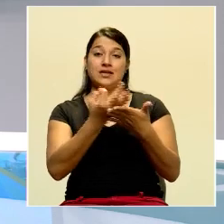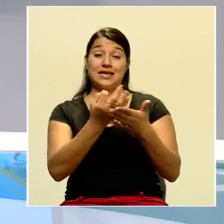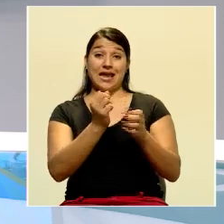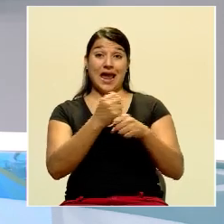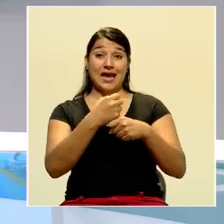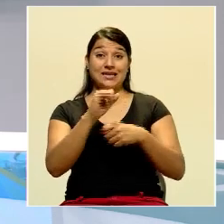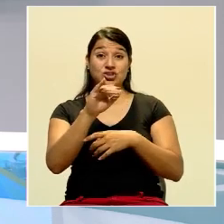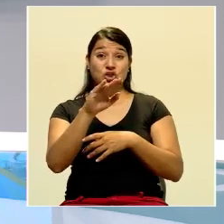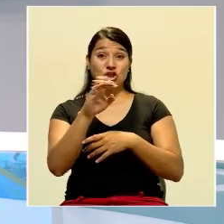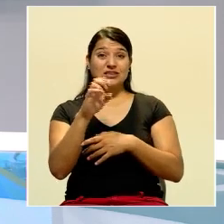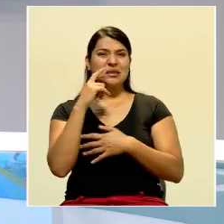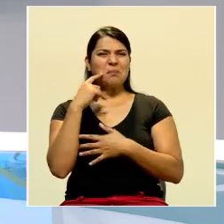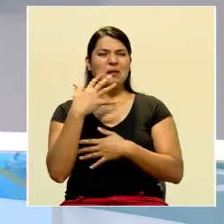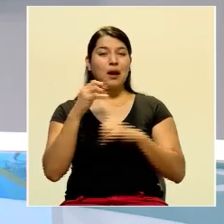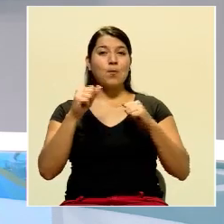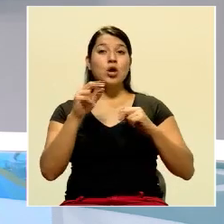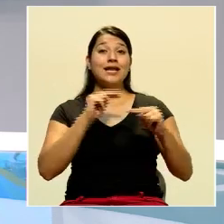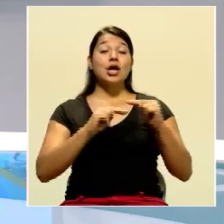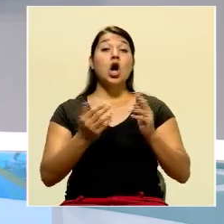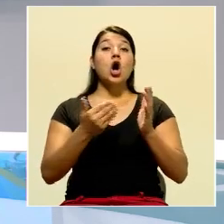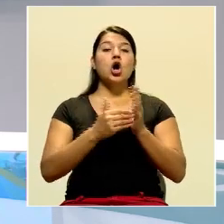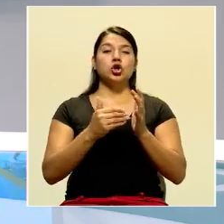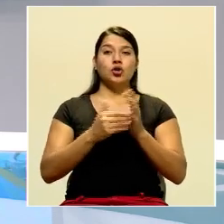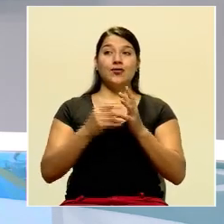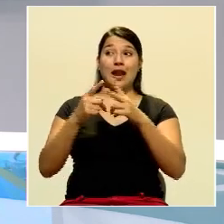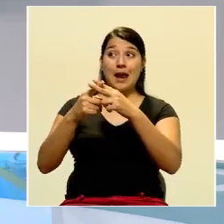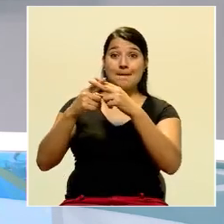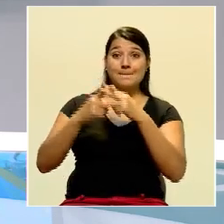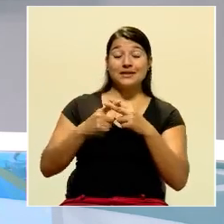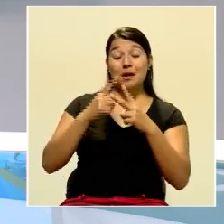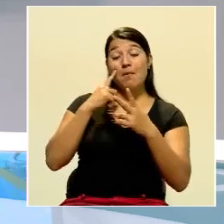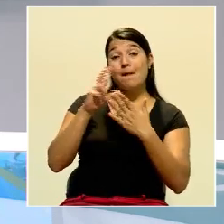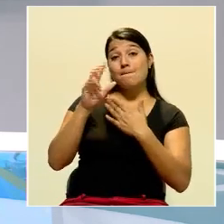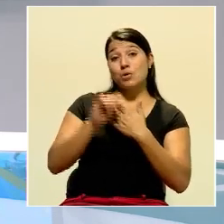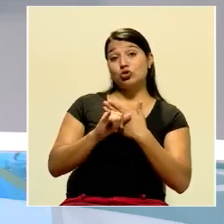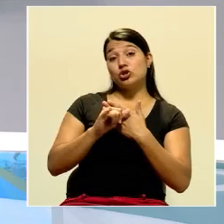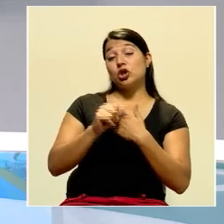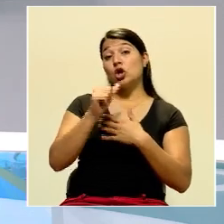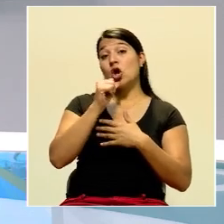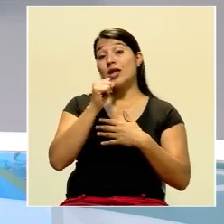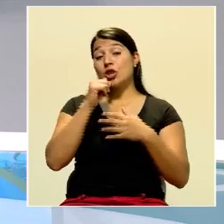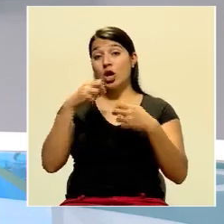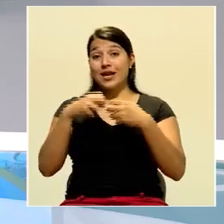efectuaron para renegociar la deuda del proyecto hidroeléctrico